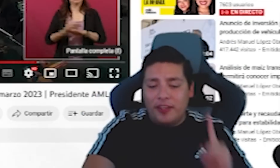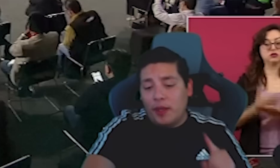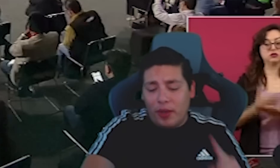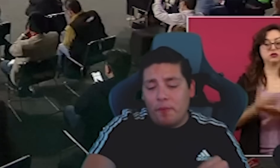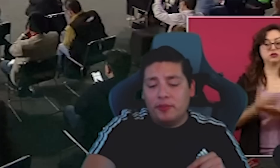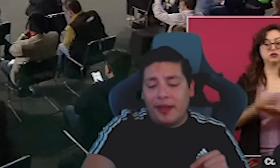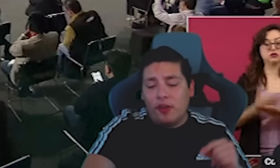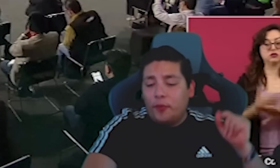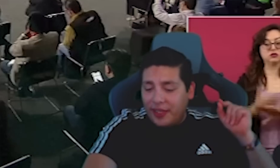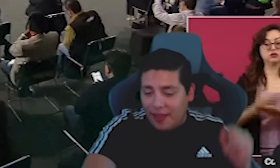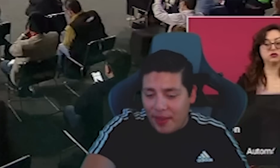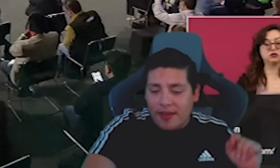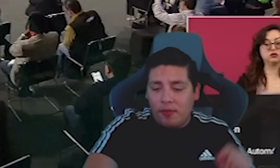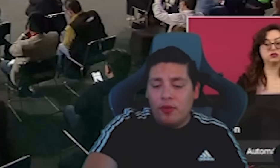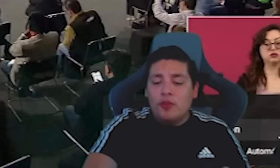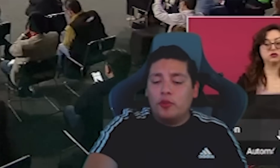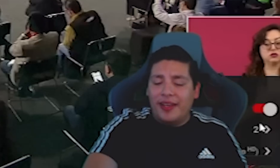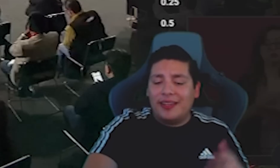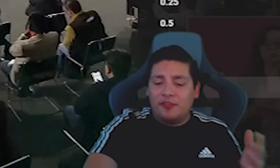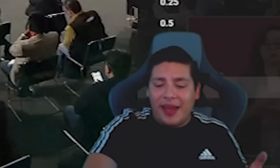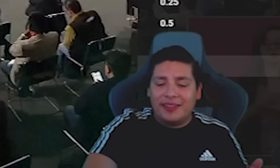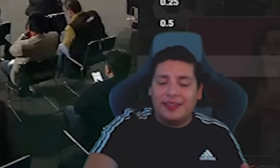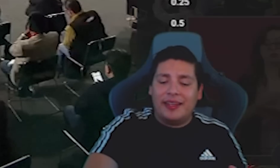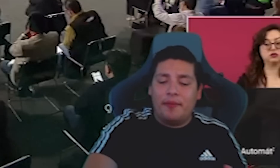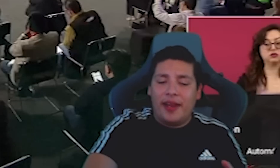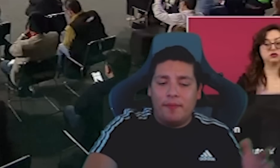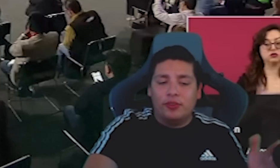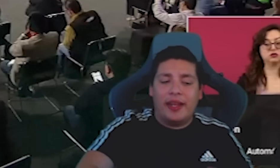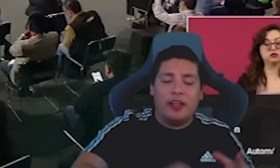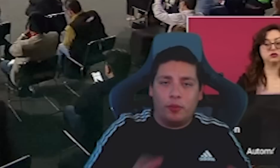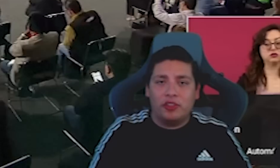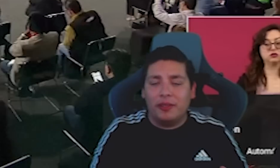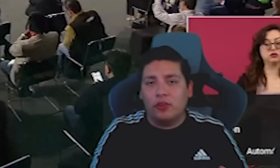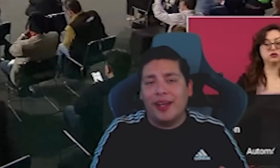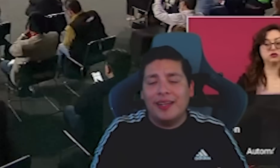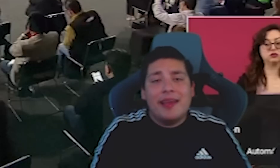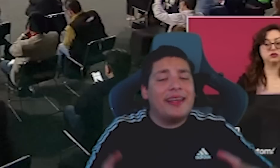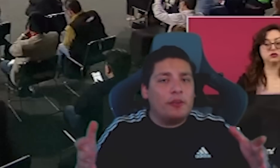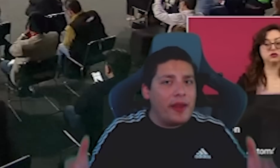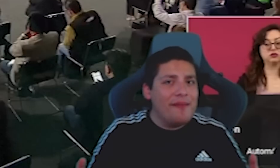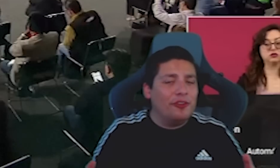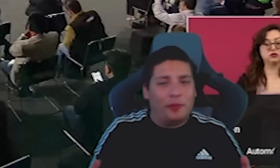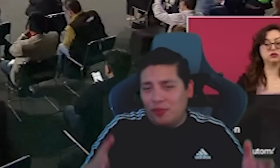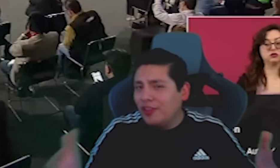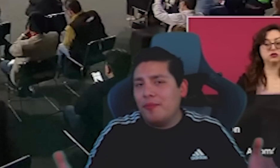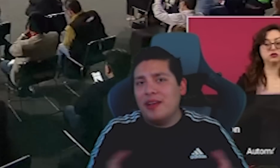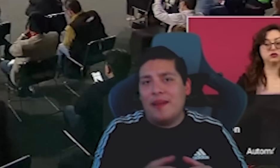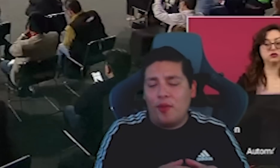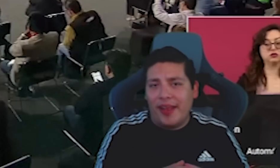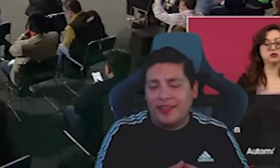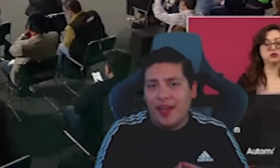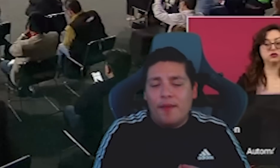presidente Andrés Manuel López Obrador, porque también habló sobre estas marchas que veremos en las próximas horas y que esperemos pues